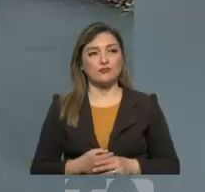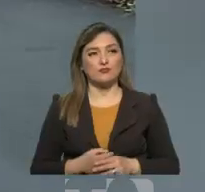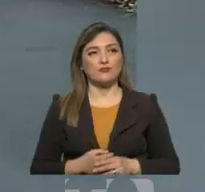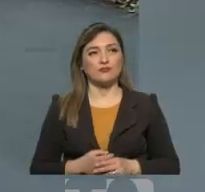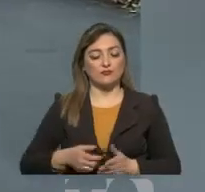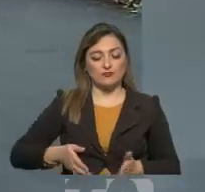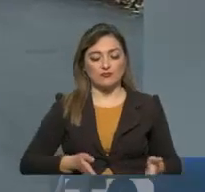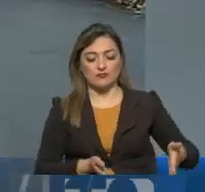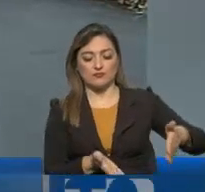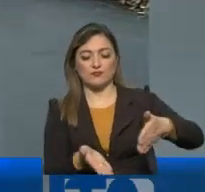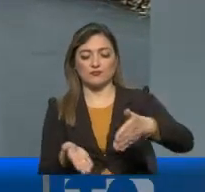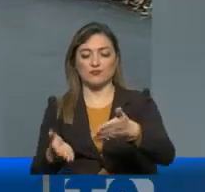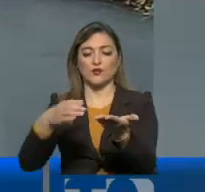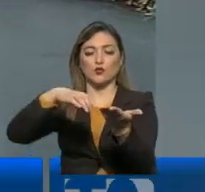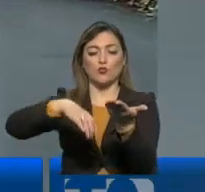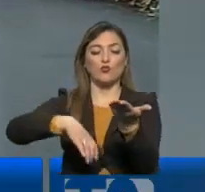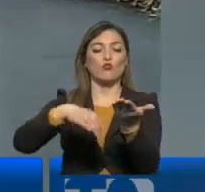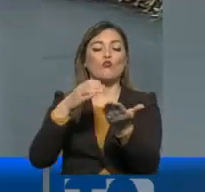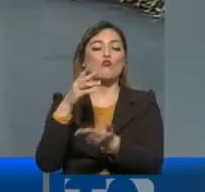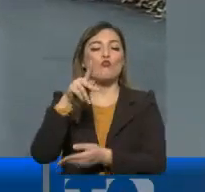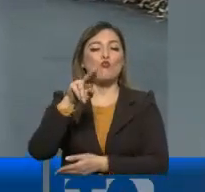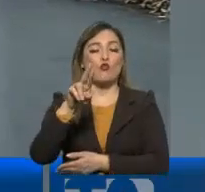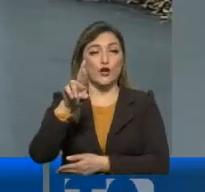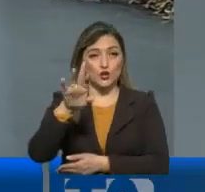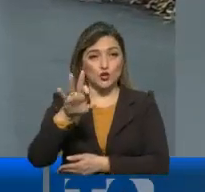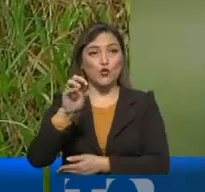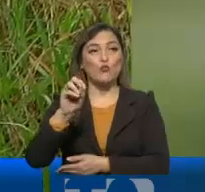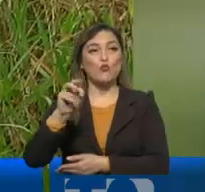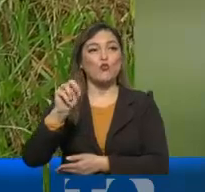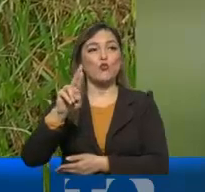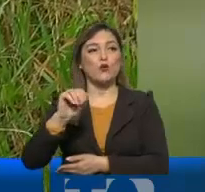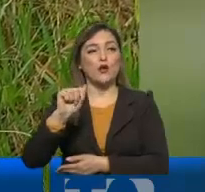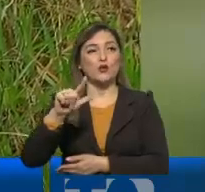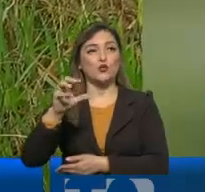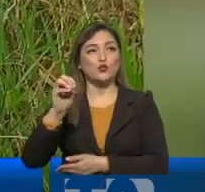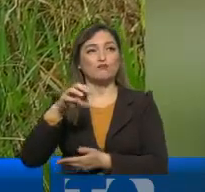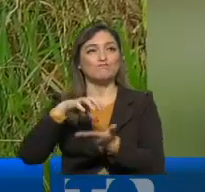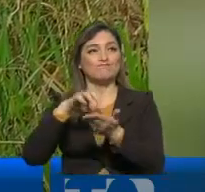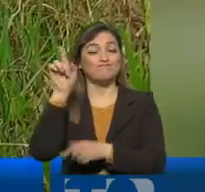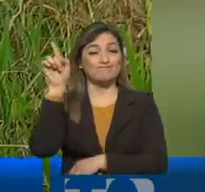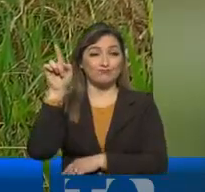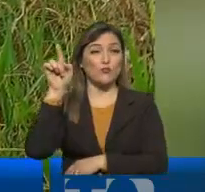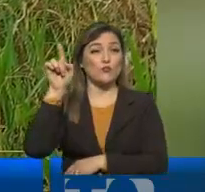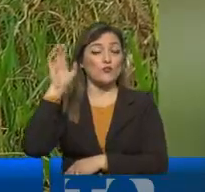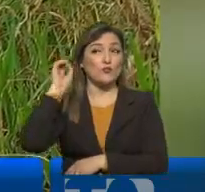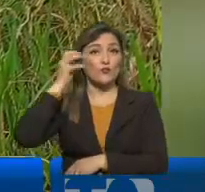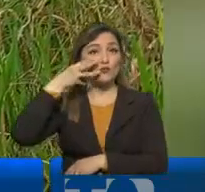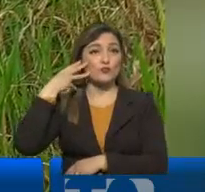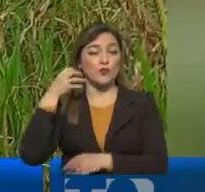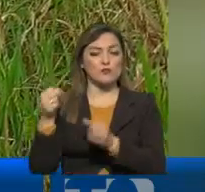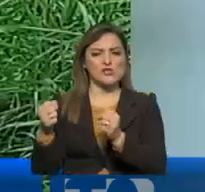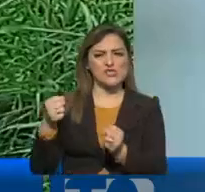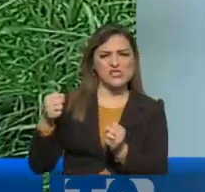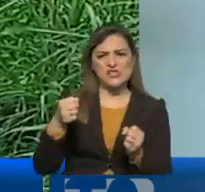La vía que conduce a la parroquia Puerto Murialto en la provincia de Orellana requiere mantenimiento urgente. Los conductores que transitan diariamente por esta